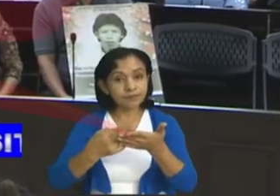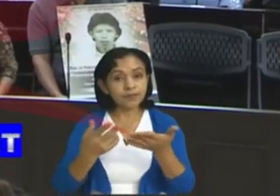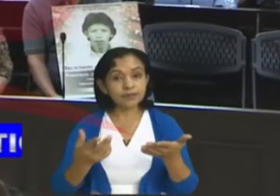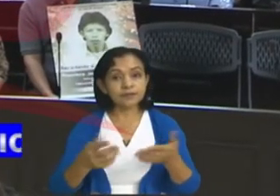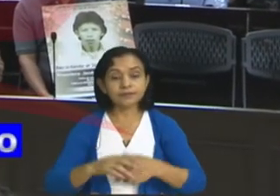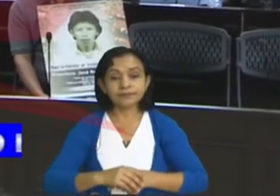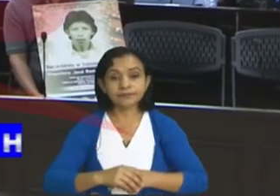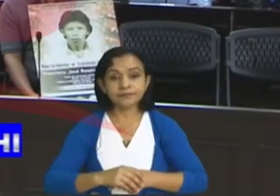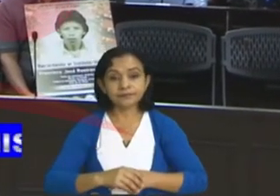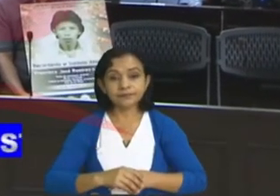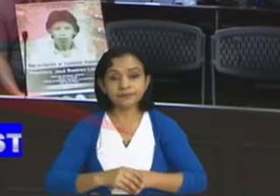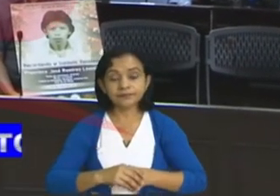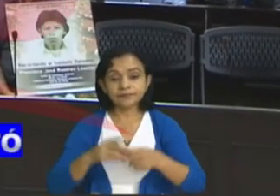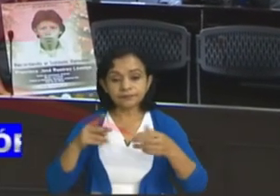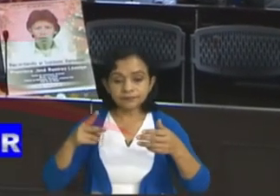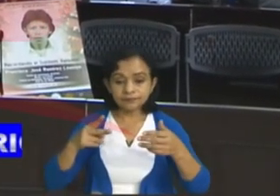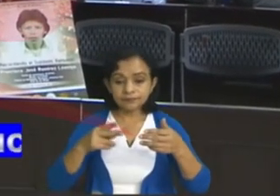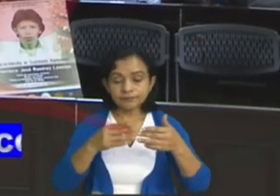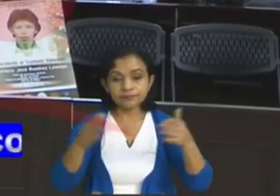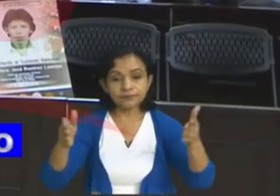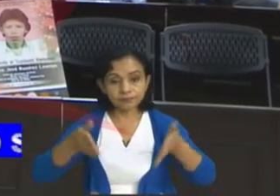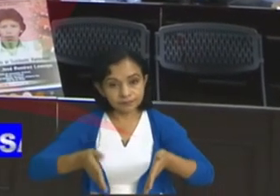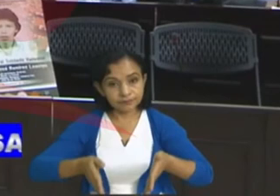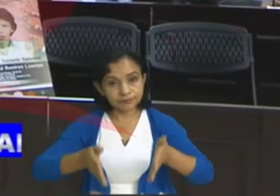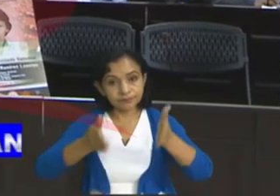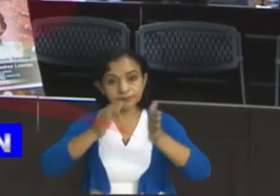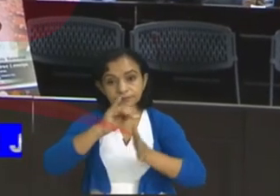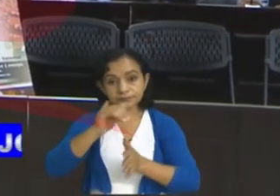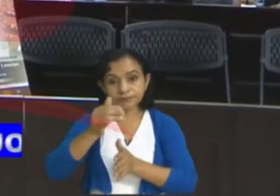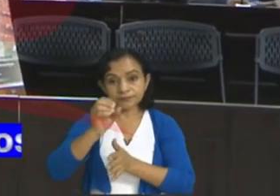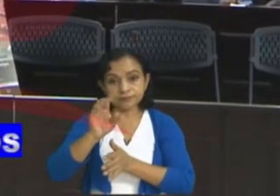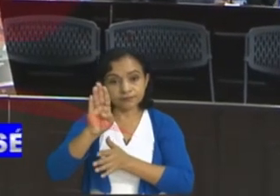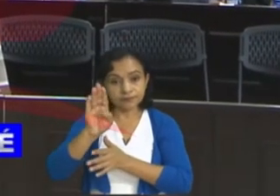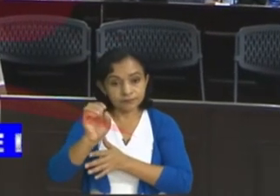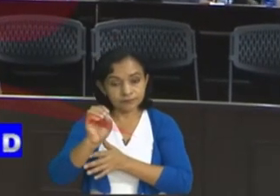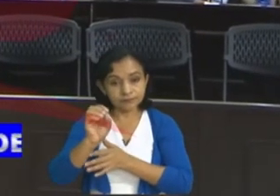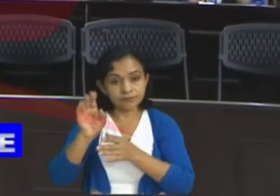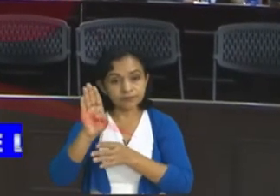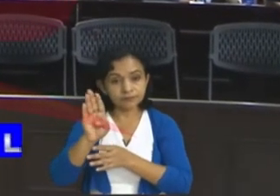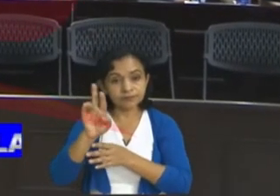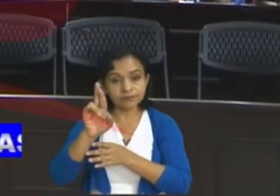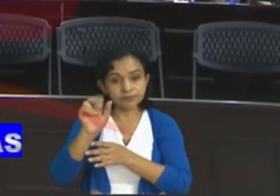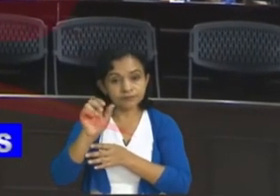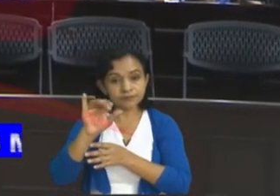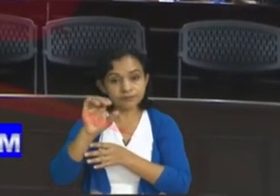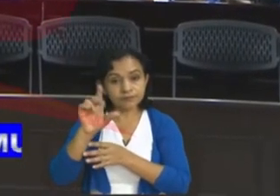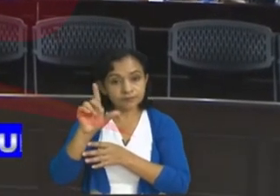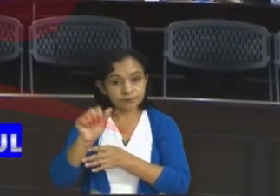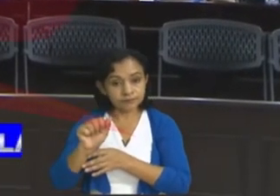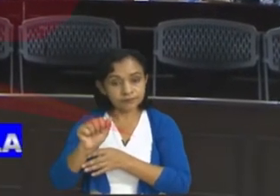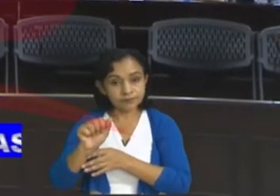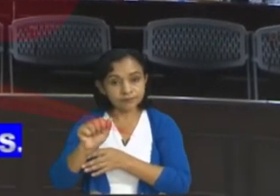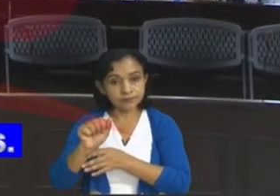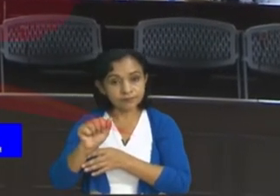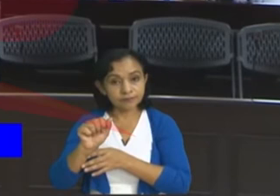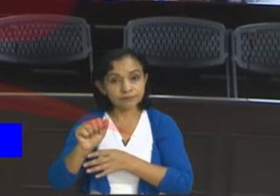da en homenaje a 23 jóvenes de la Juventud Sandinista 19 de julio, miembro del batallón denominado